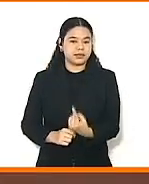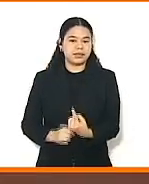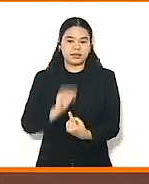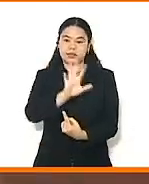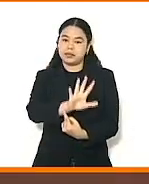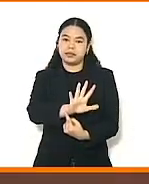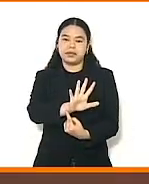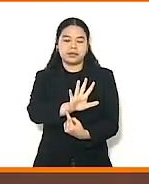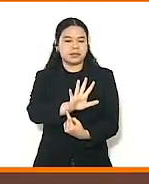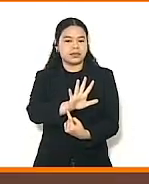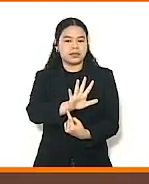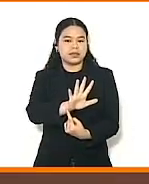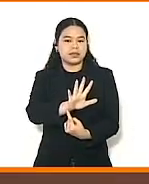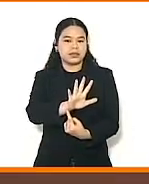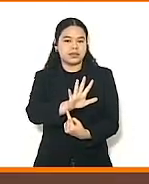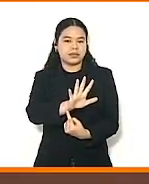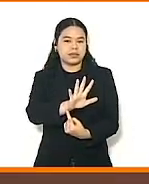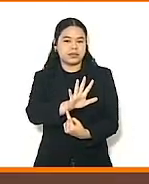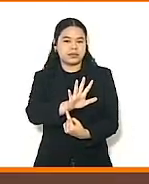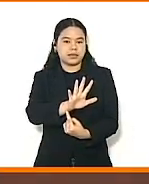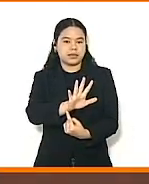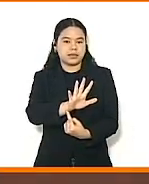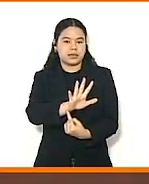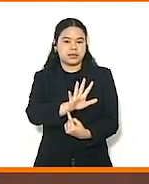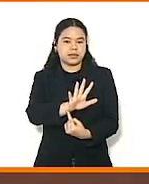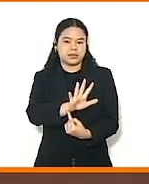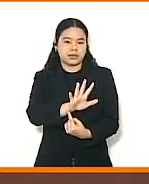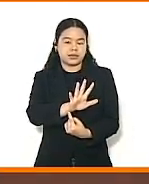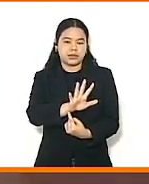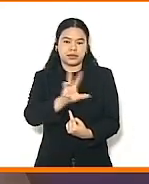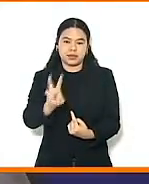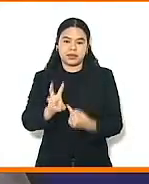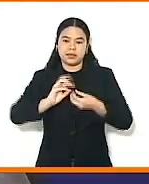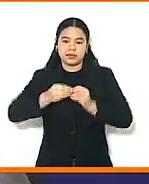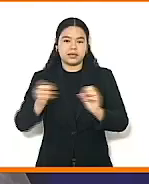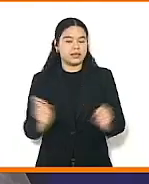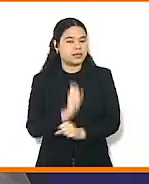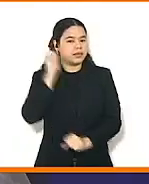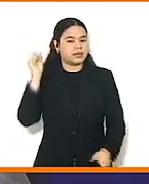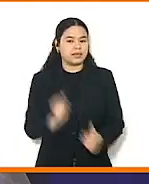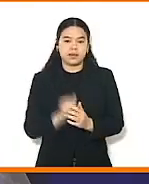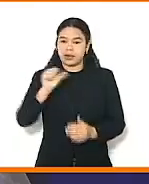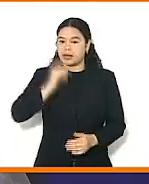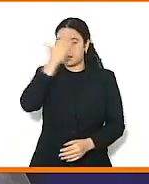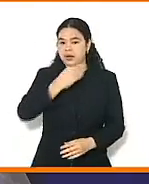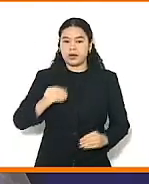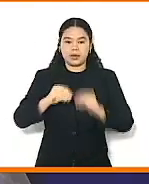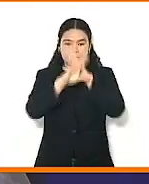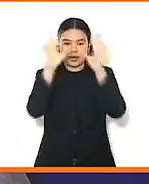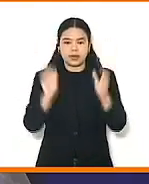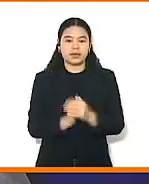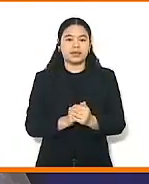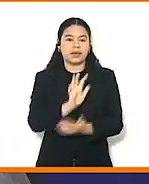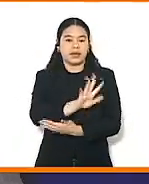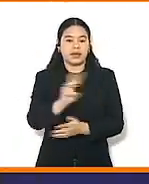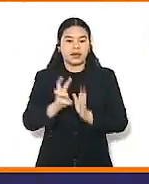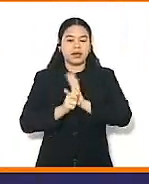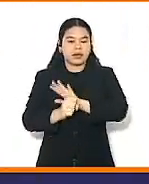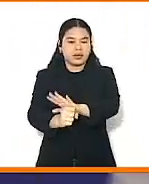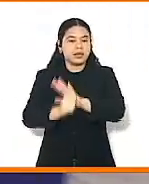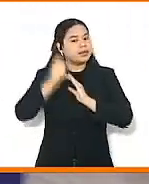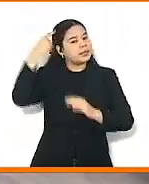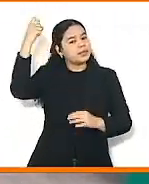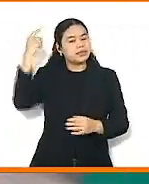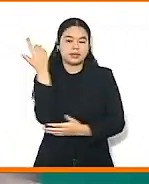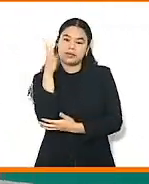5. Segundo dígito. 6. Número favorecido en esta hermosa mañana es el 56 con su símbolo de